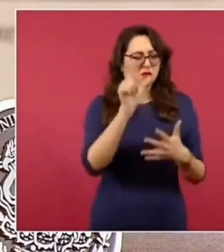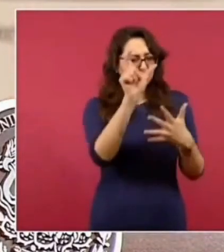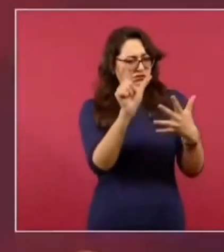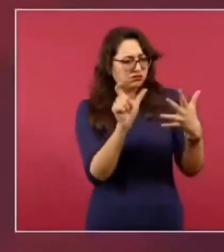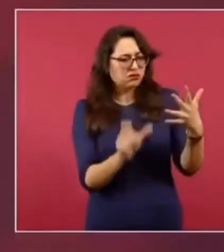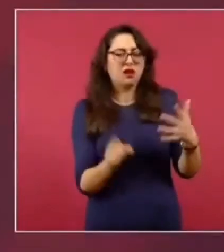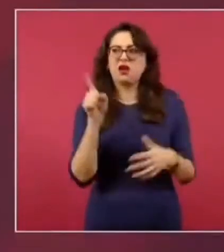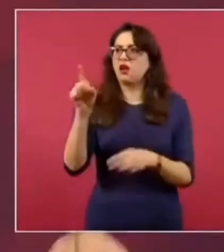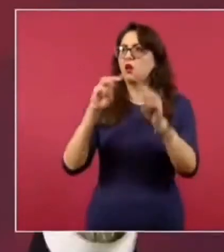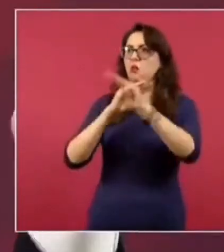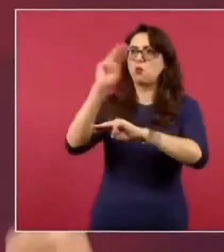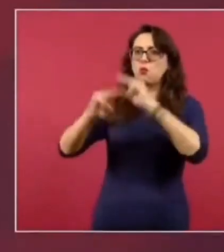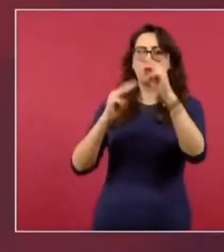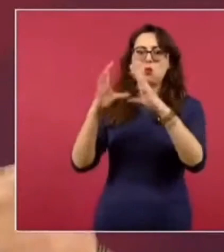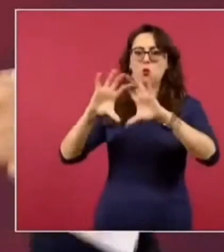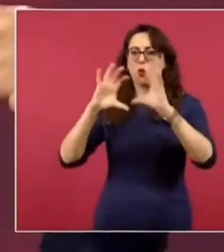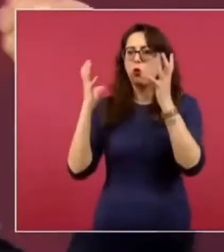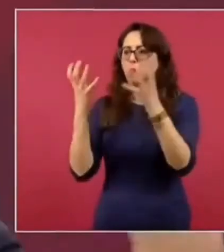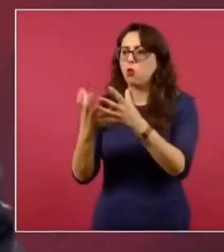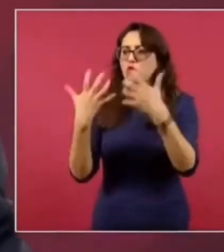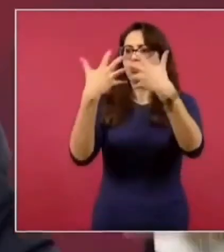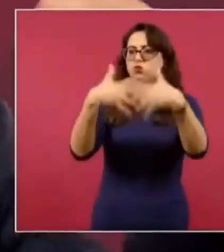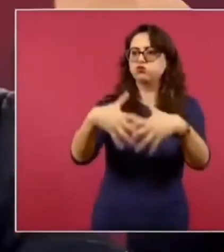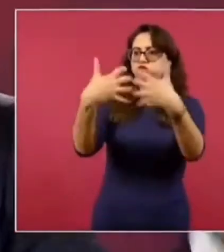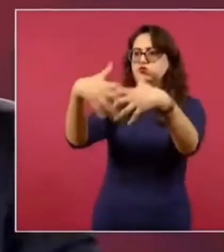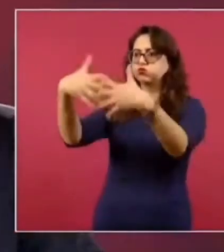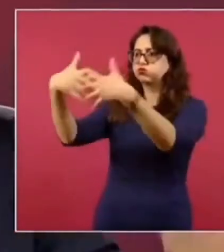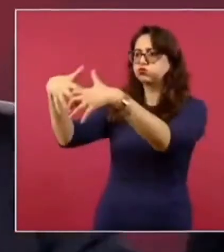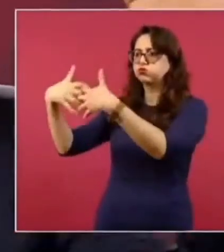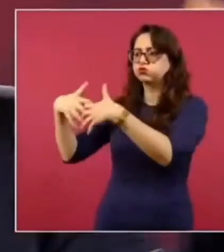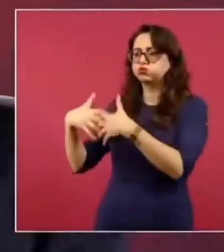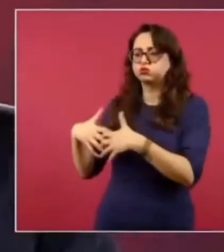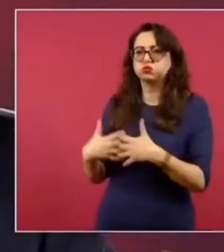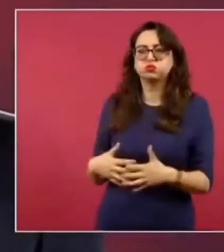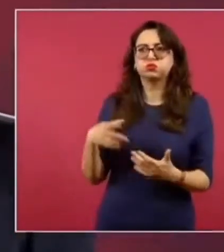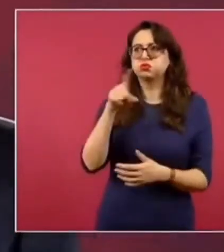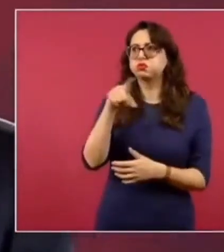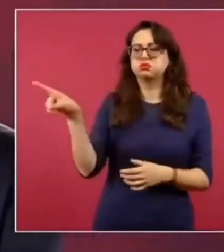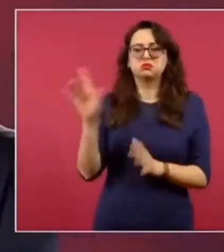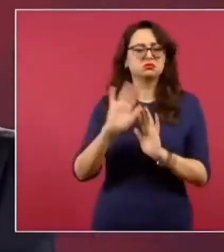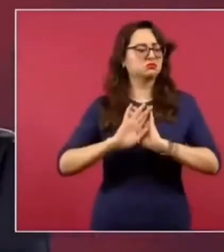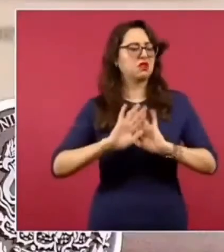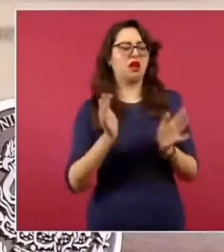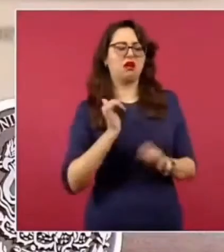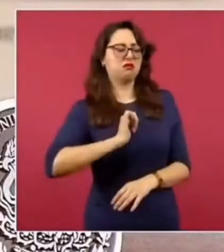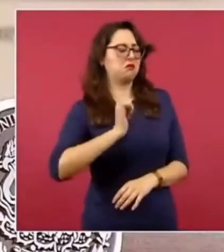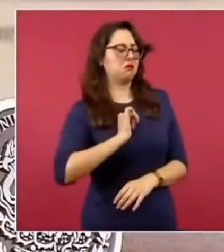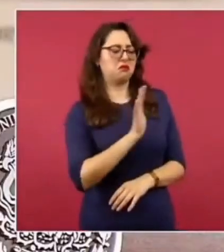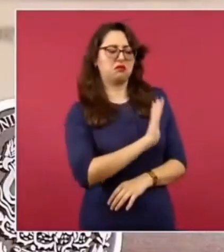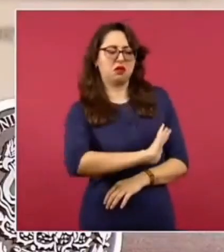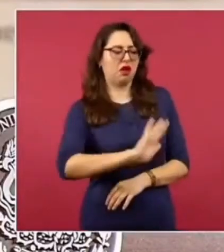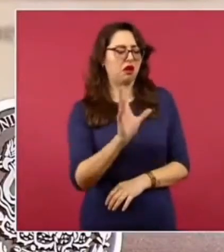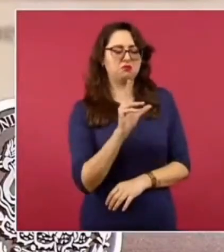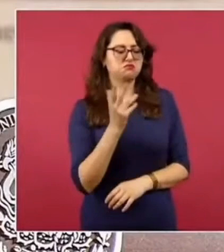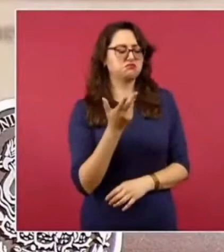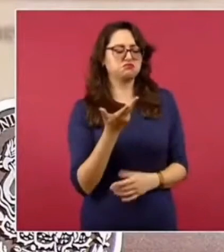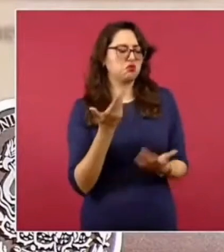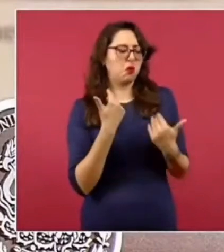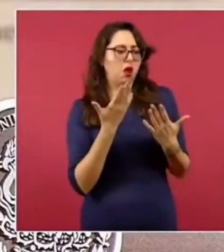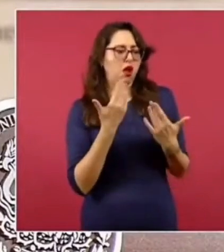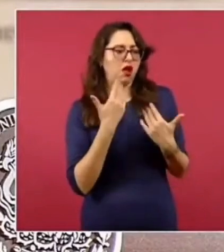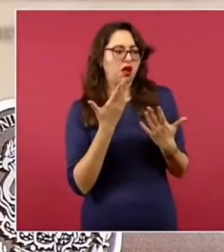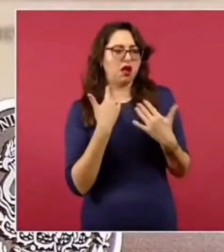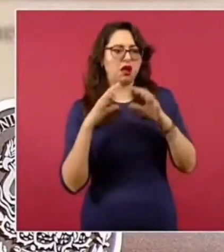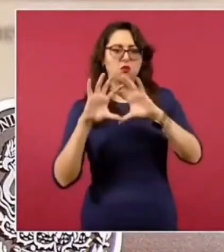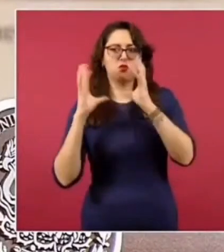así había instituciones estatales que seguían solicitando año con año. Esto generó una reducción